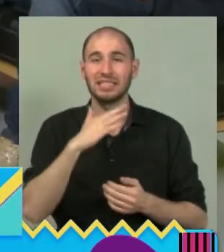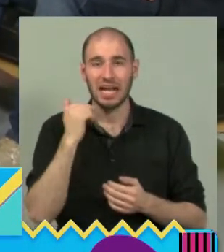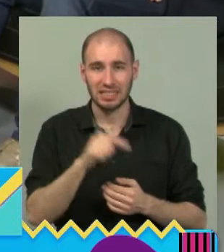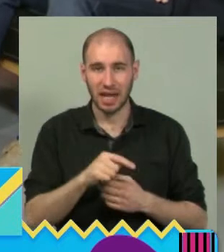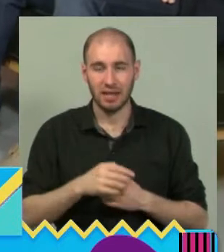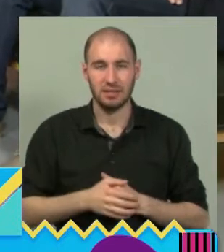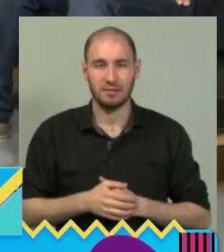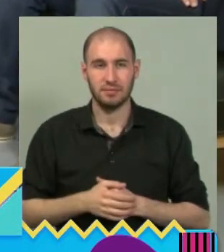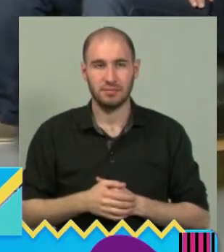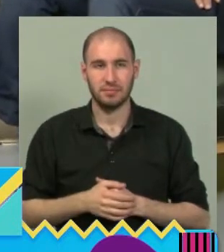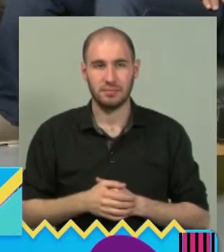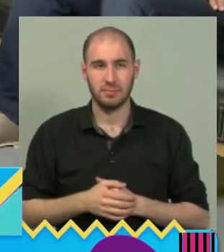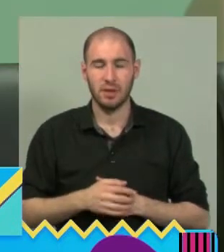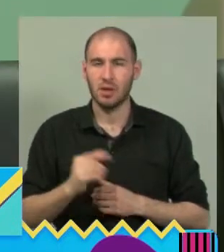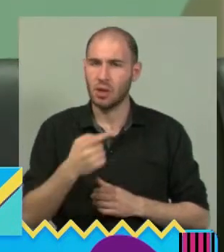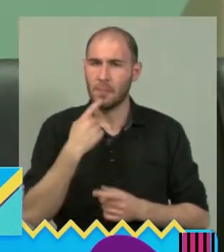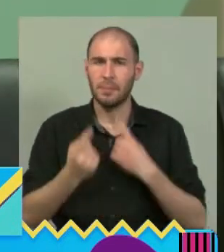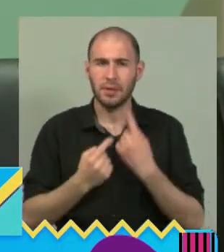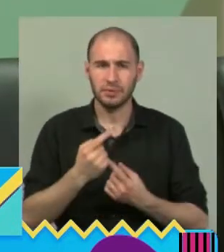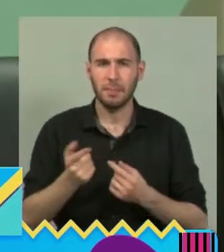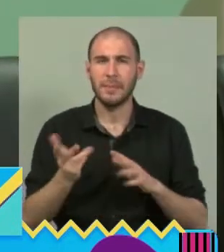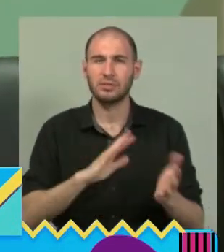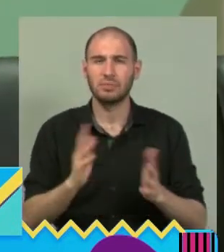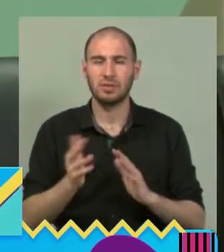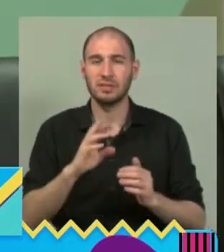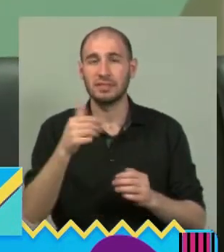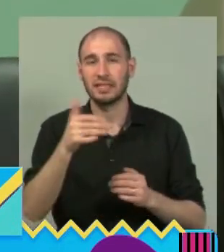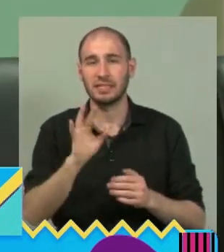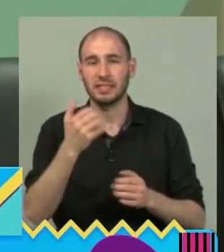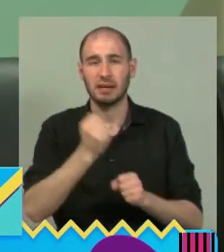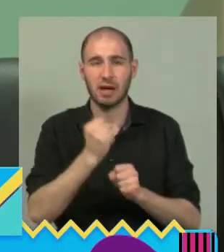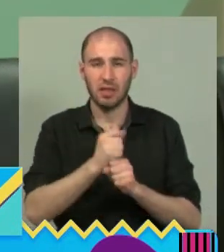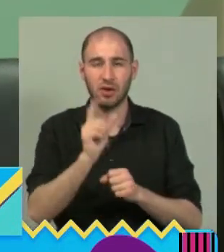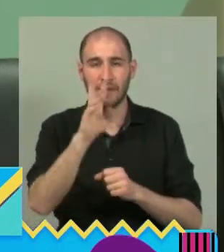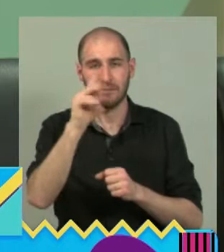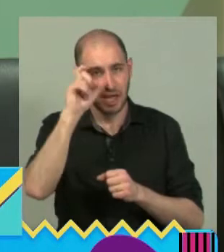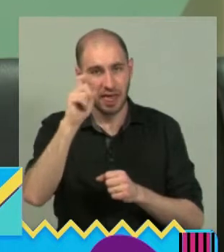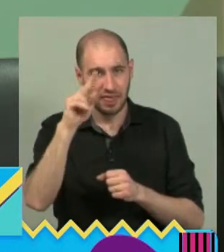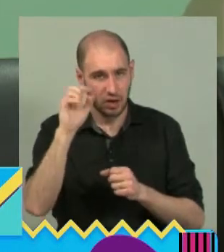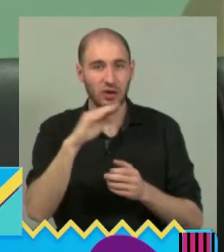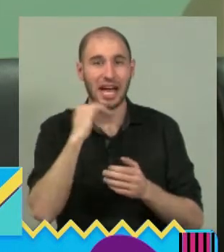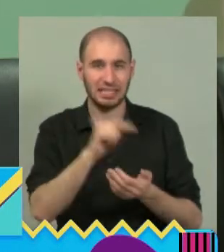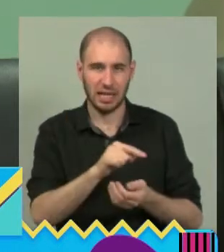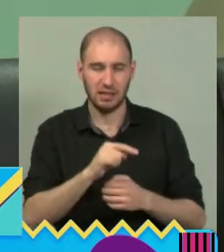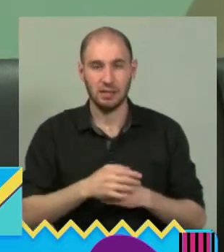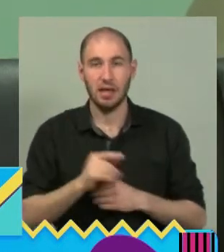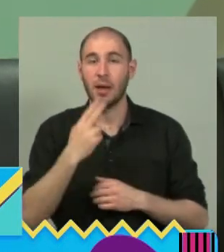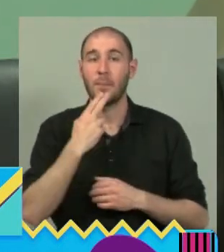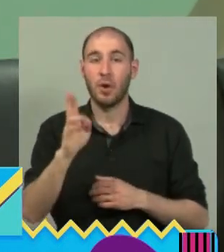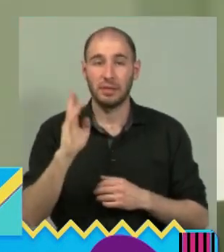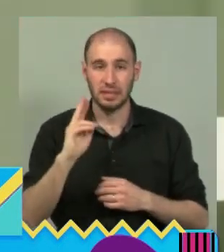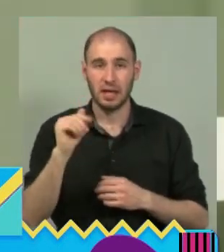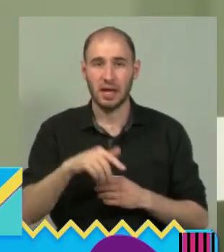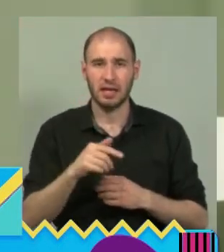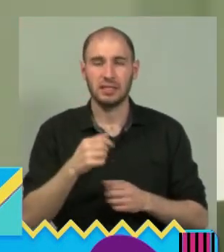nosotros hemos averiguado y hay aproximadamente 60 trabajadores en Veladero de Hachal, en donde nos prometieron que iba a